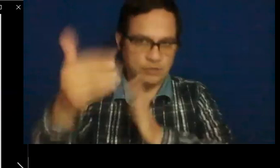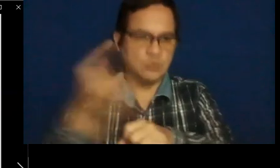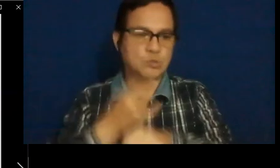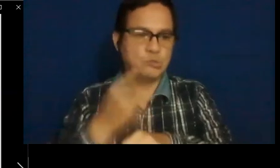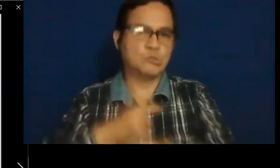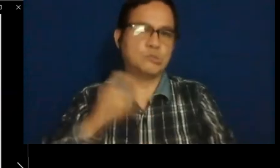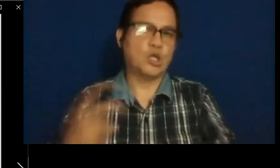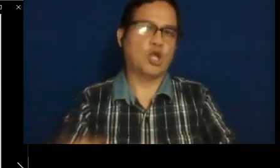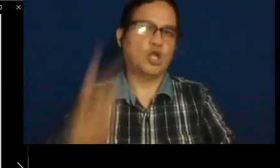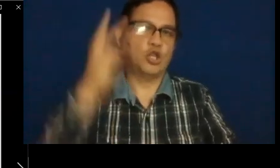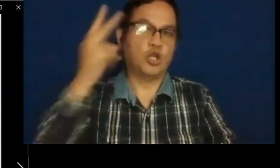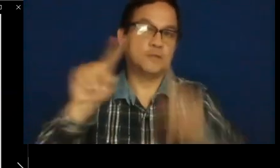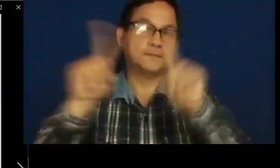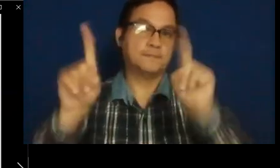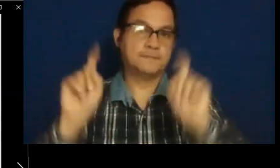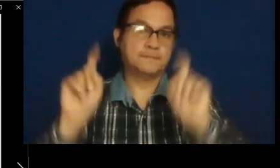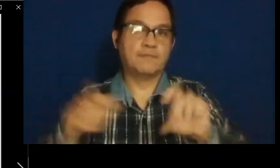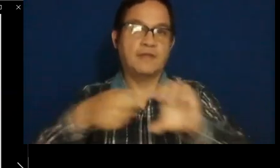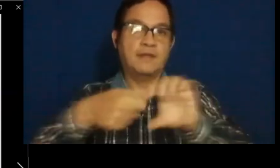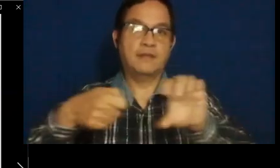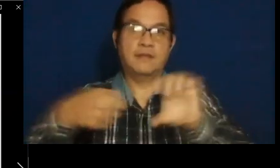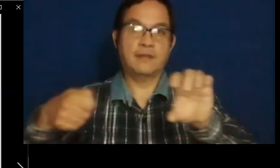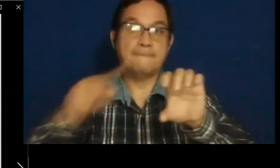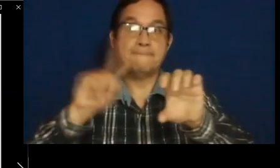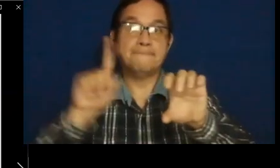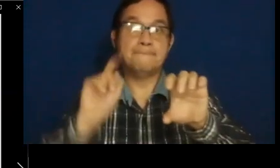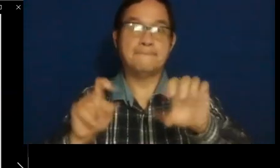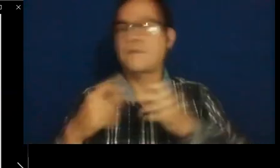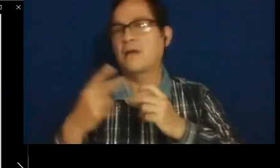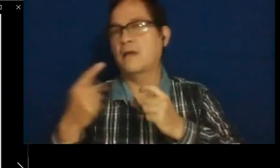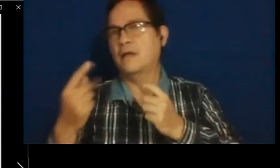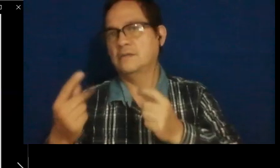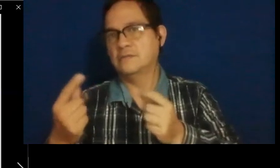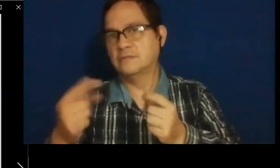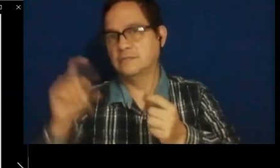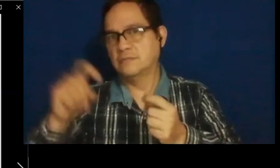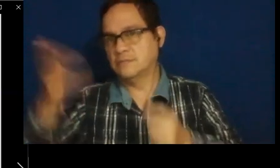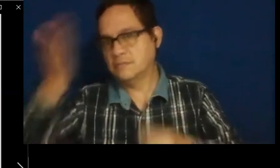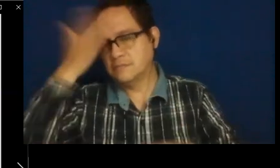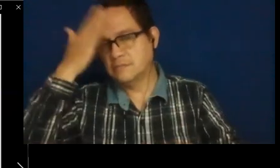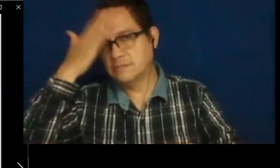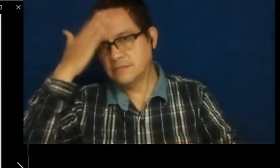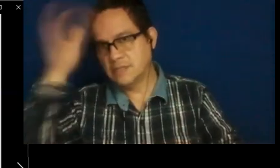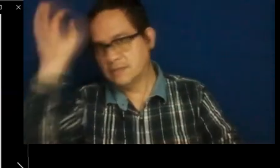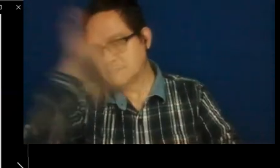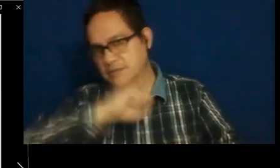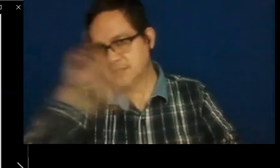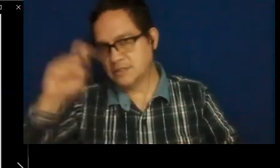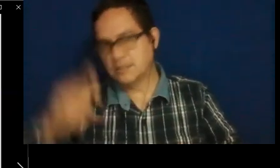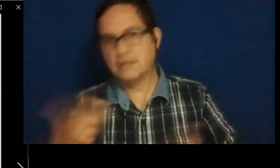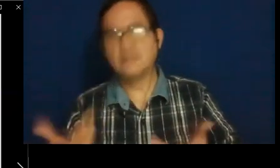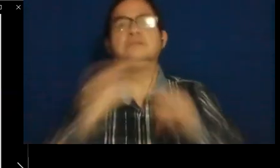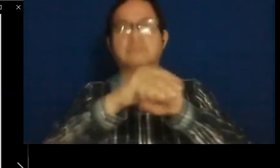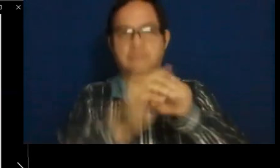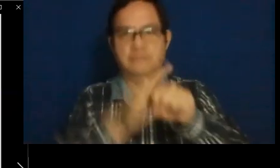tiene dos incógnitas. La tensión, no la conozco. La aceleración, que es lo que necesito encontrar. Y pues lo que sí conozco es la masa 1.